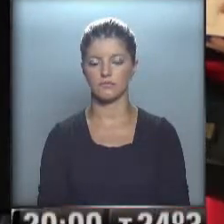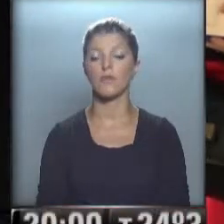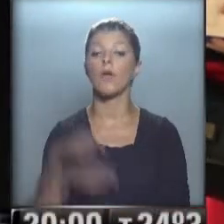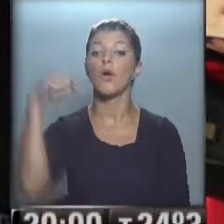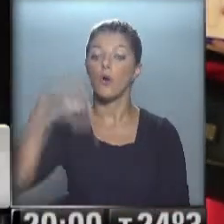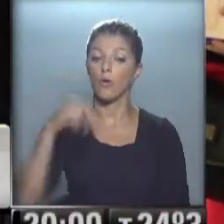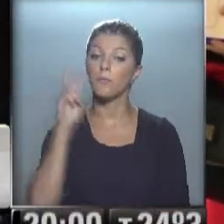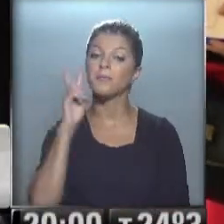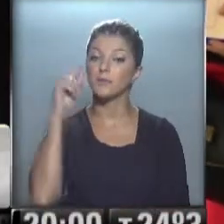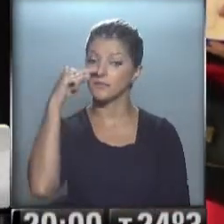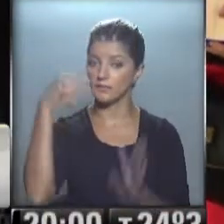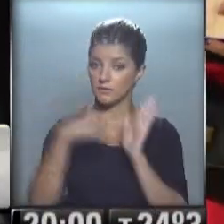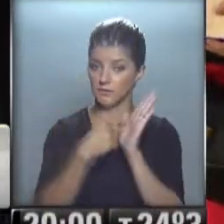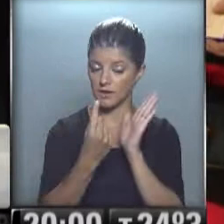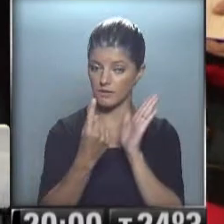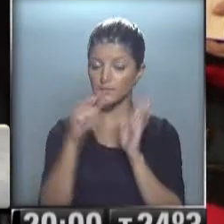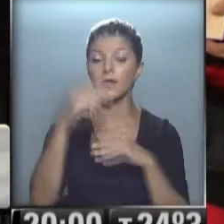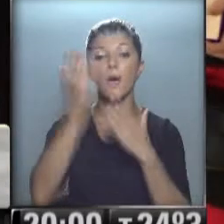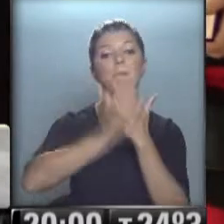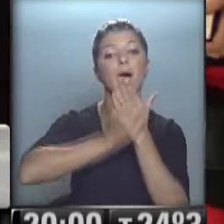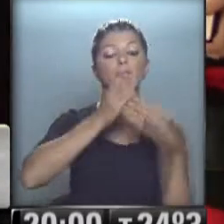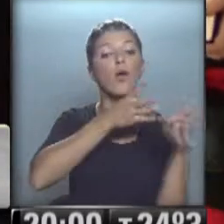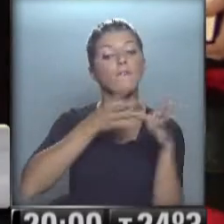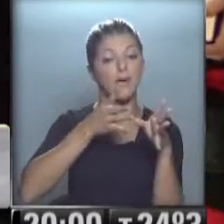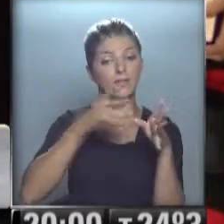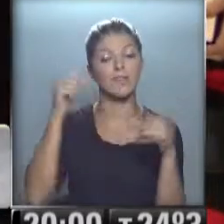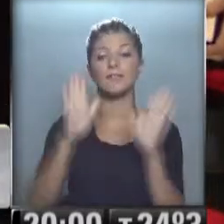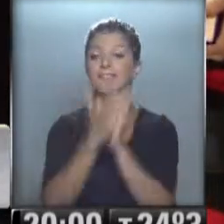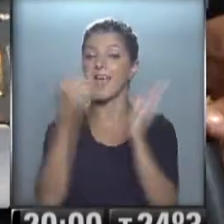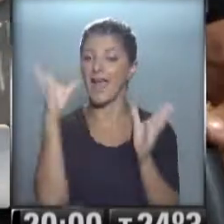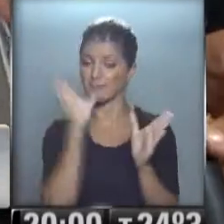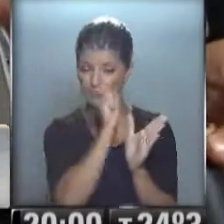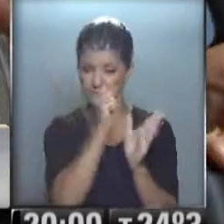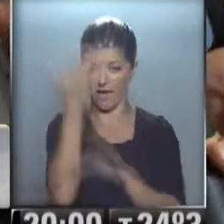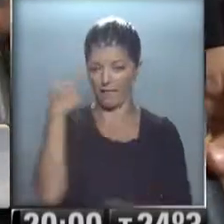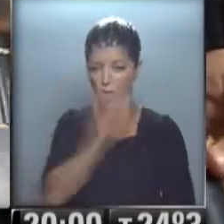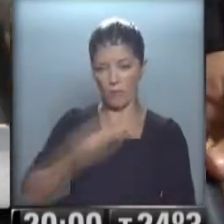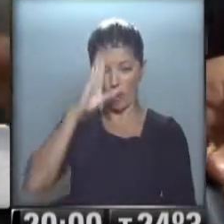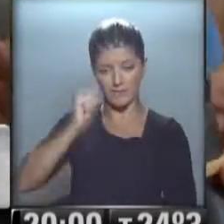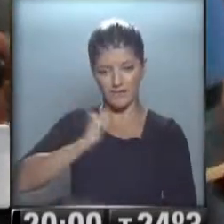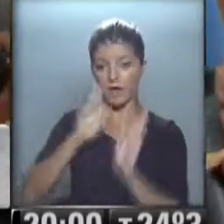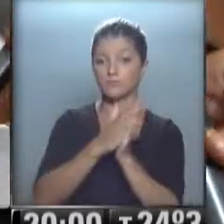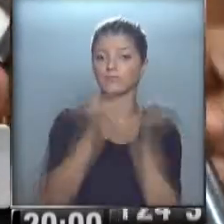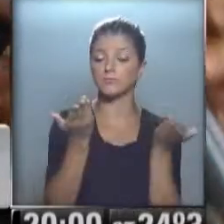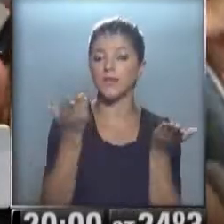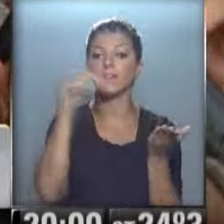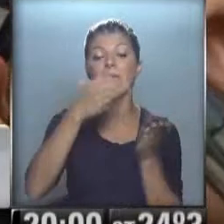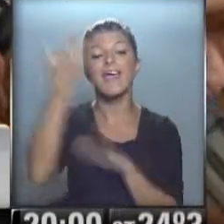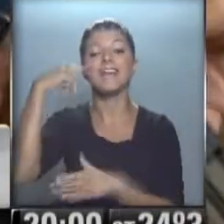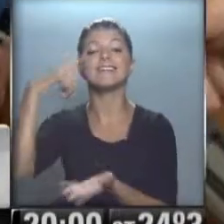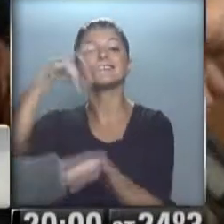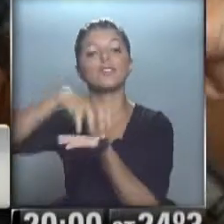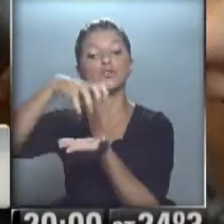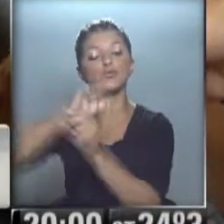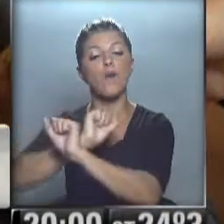Hoy, en Visión 7 Central. El Ministerio de Defensa abrió los archivos secretos de la dictadura hallados en institutos